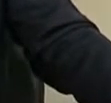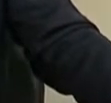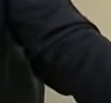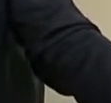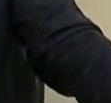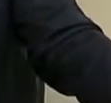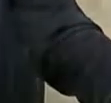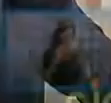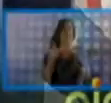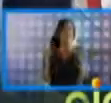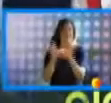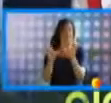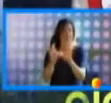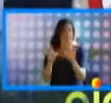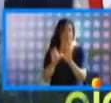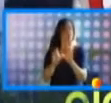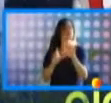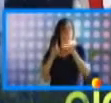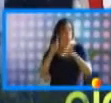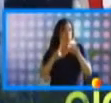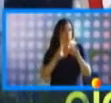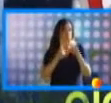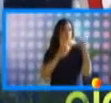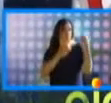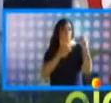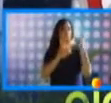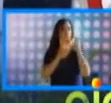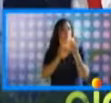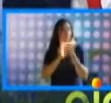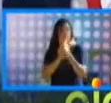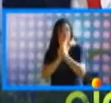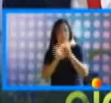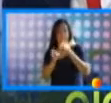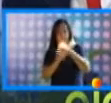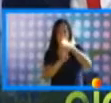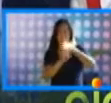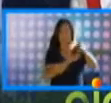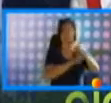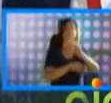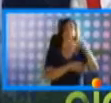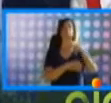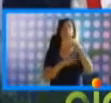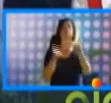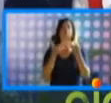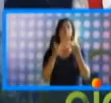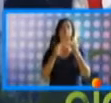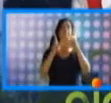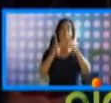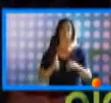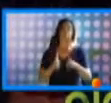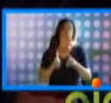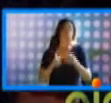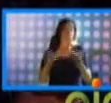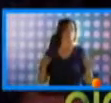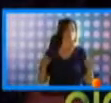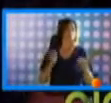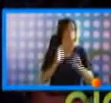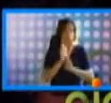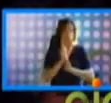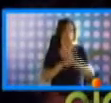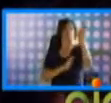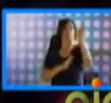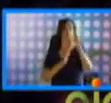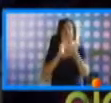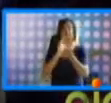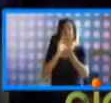computadora y la modernidad no sea la mejor pero hay computador en los hogares de estos estudiantes y eso es una buena noticia que